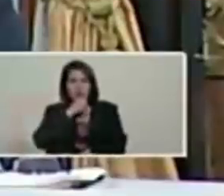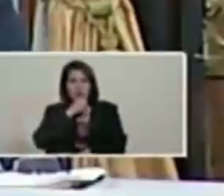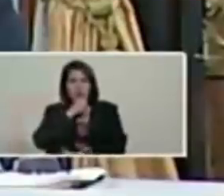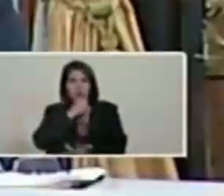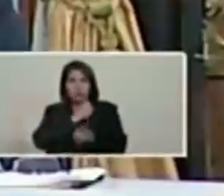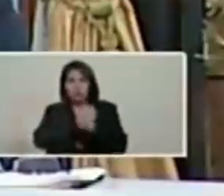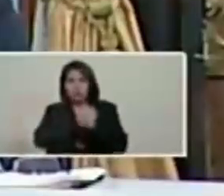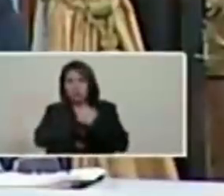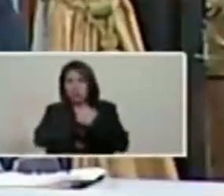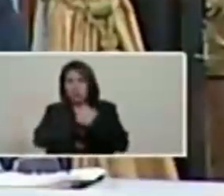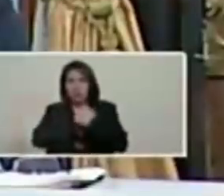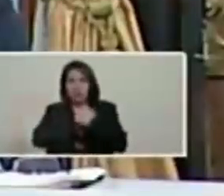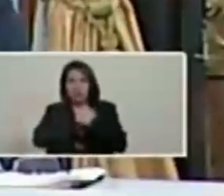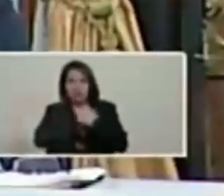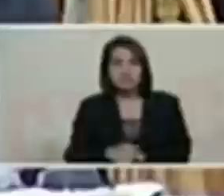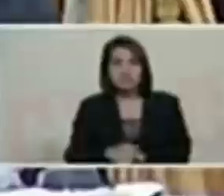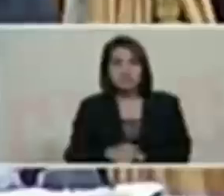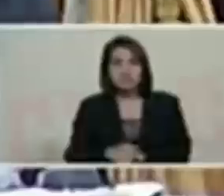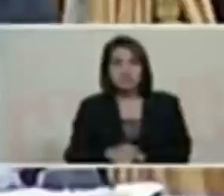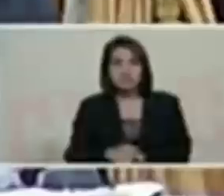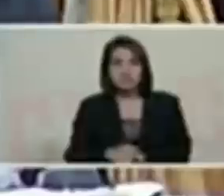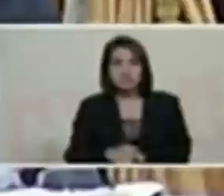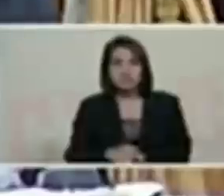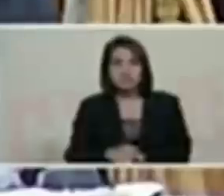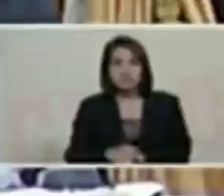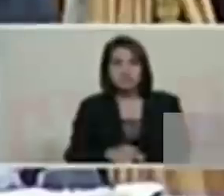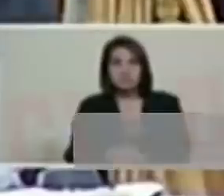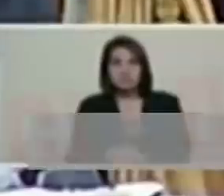de radio y televisión.